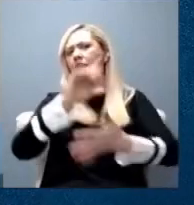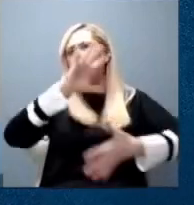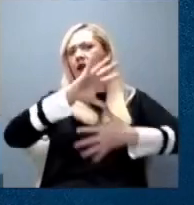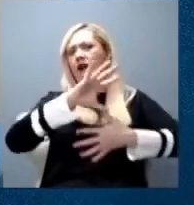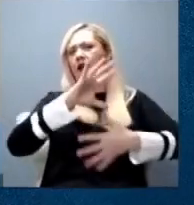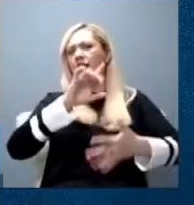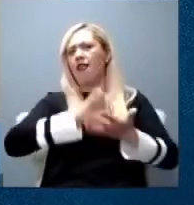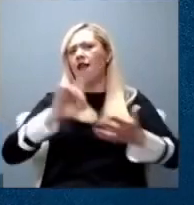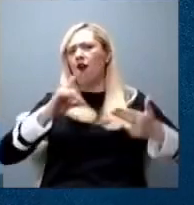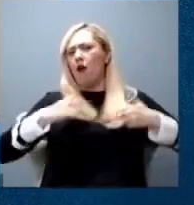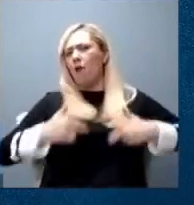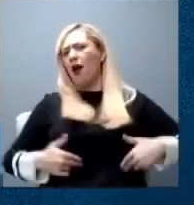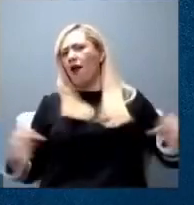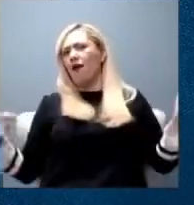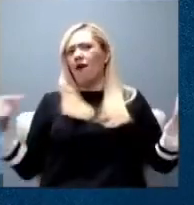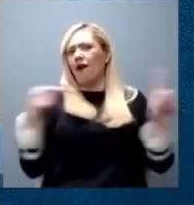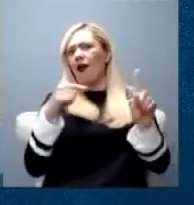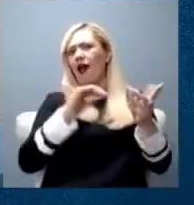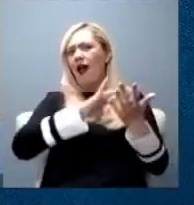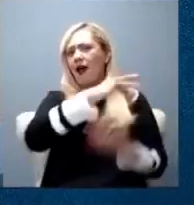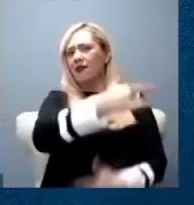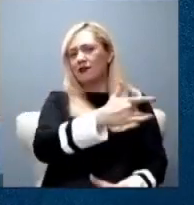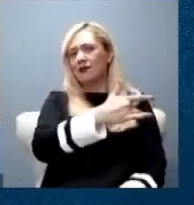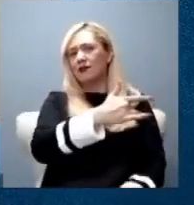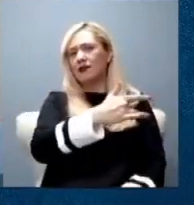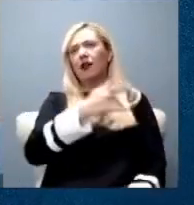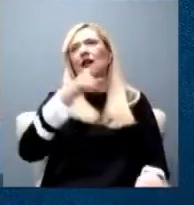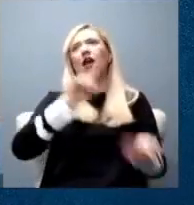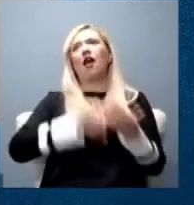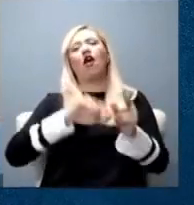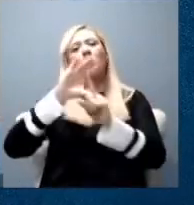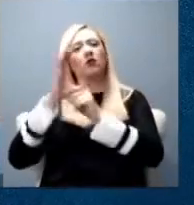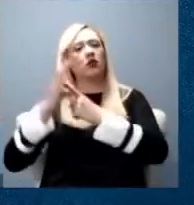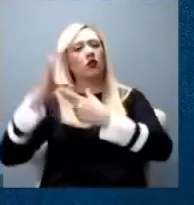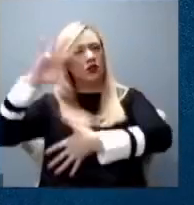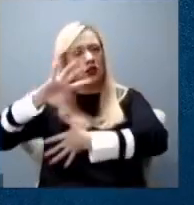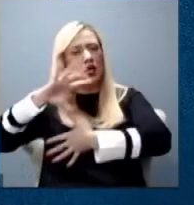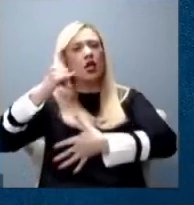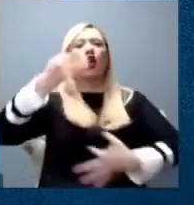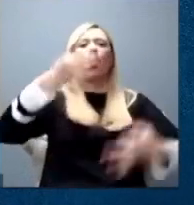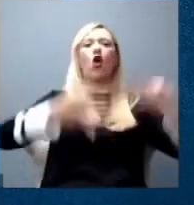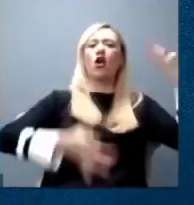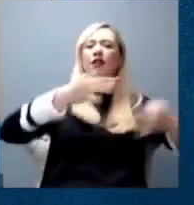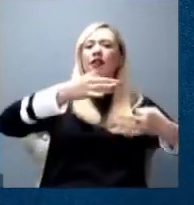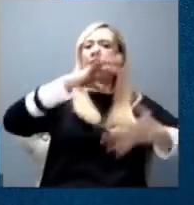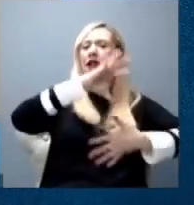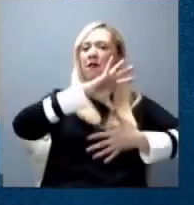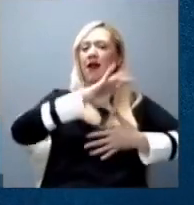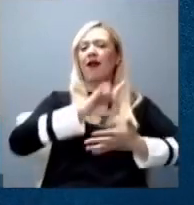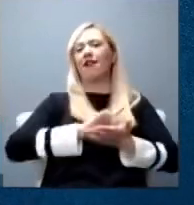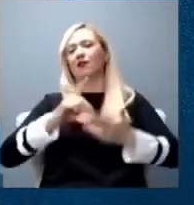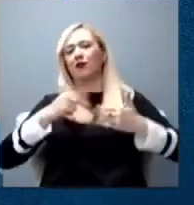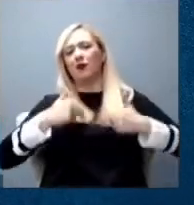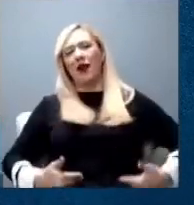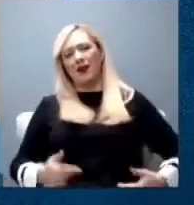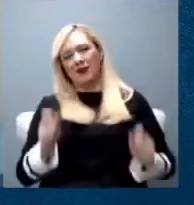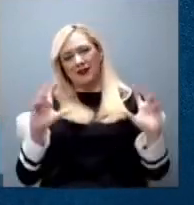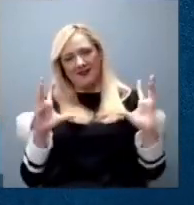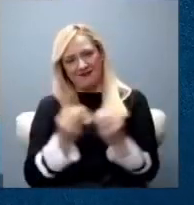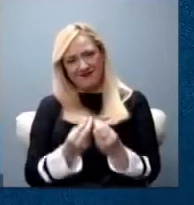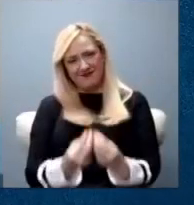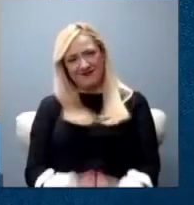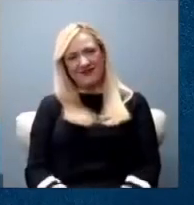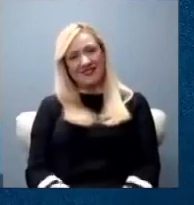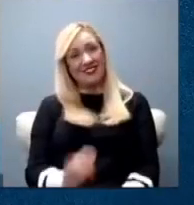mecanismo de protección dentro del sistema interamericano son la Comisión Interamericana y la Corte Interamericana de Derechos Humanos. Muchas gracias,